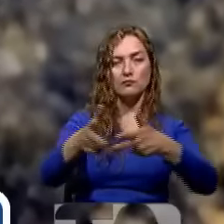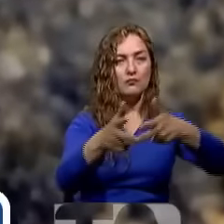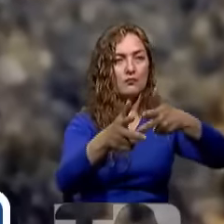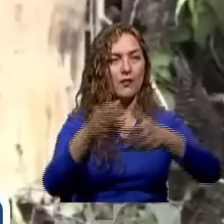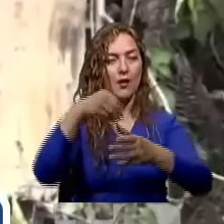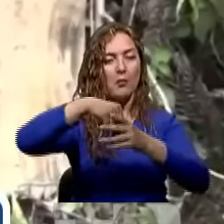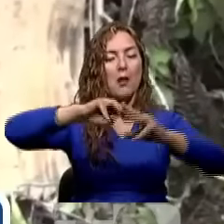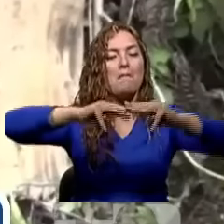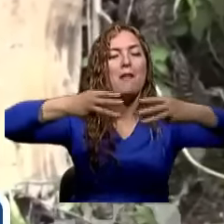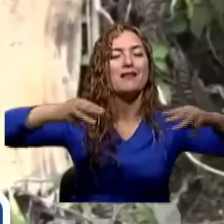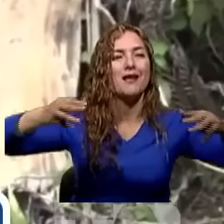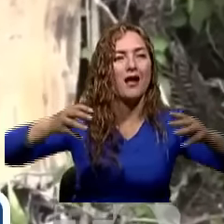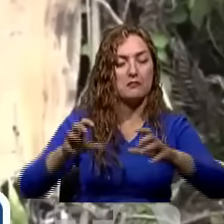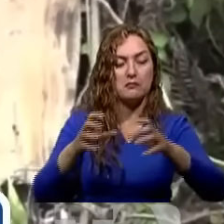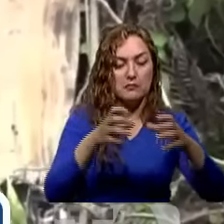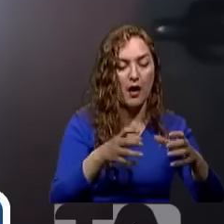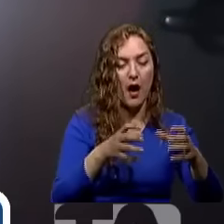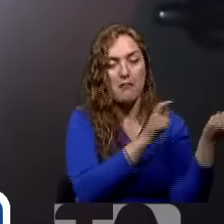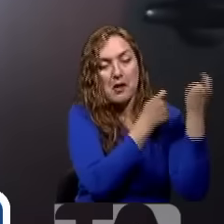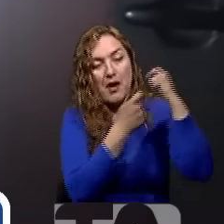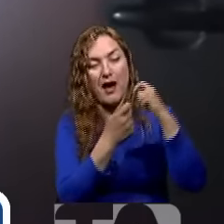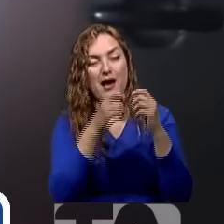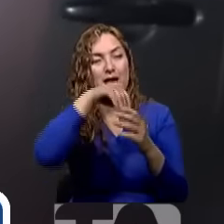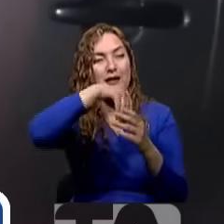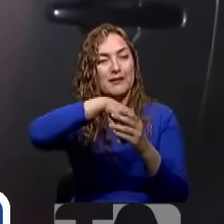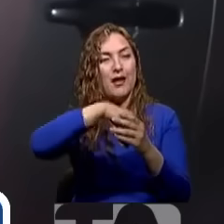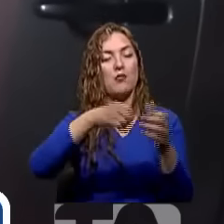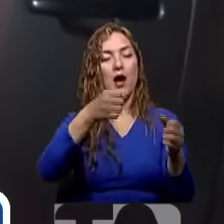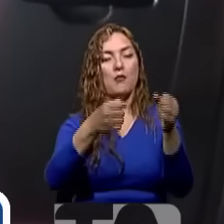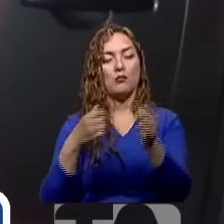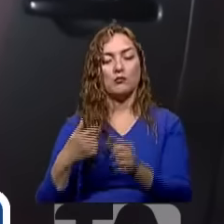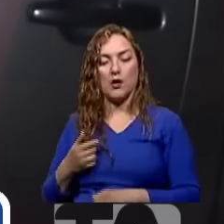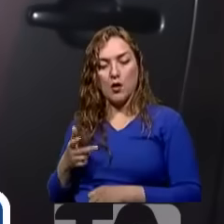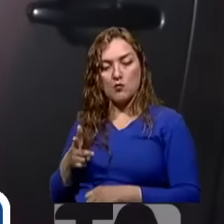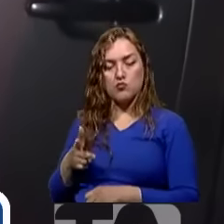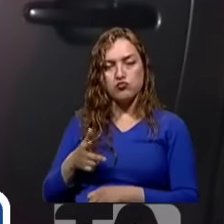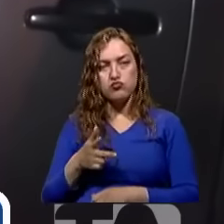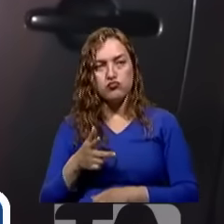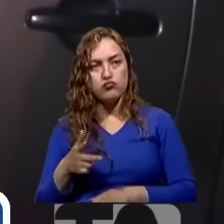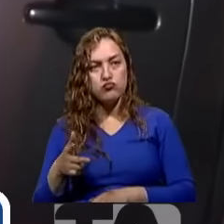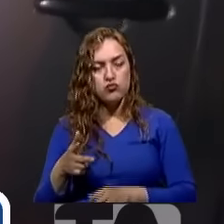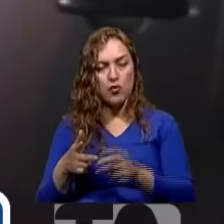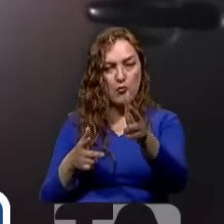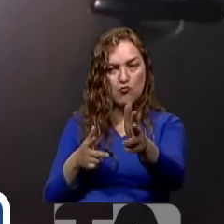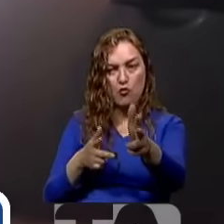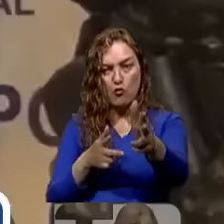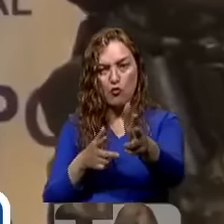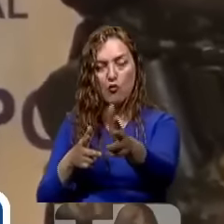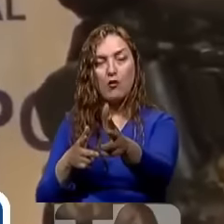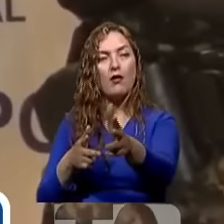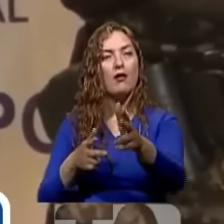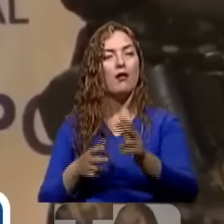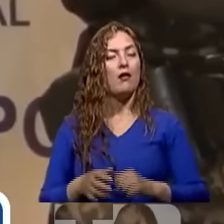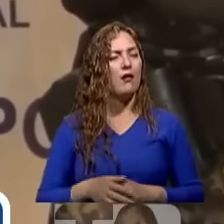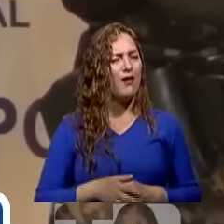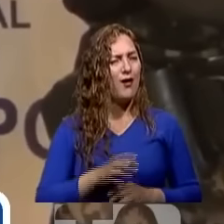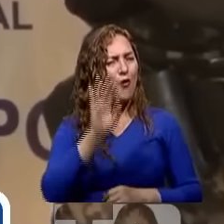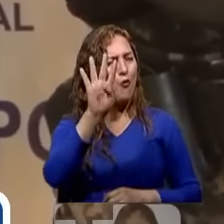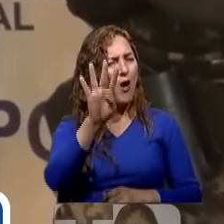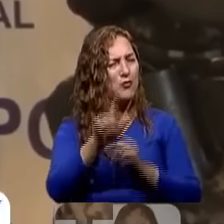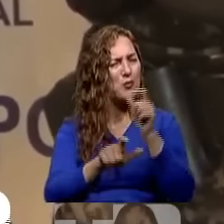transportando material mineralizado. Una camioneta doble cabina custodiaba el trayecto de los vehículos pesados. 4 personas que estaban vestidos